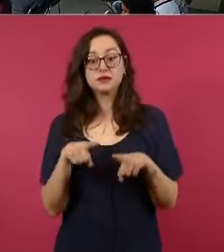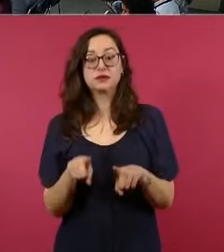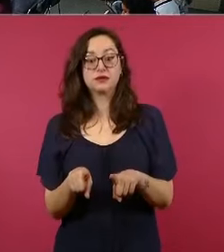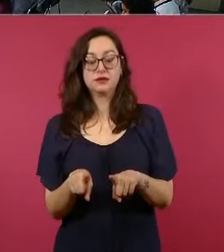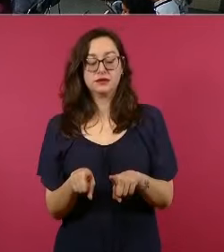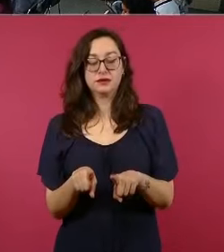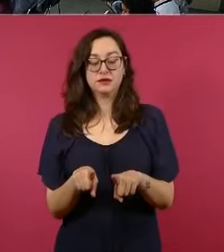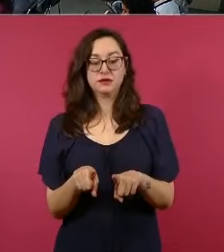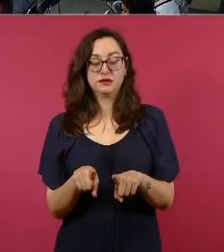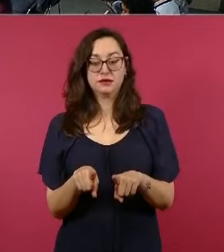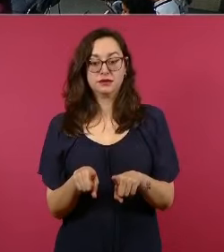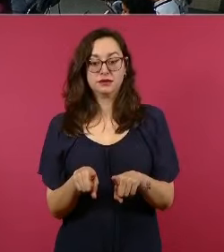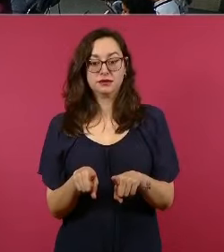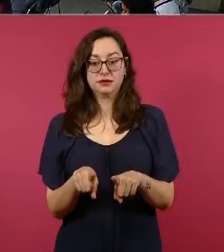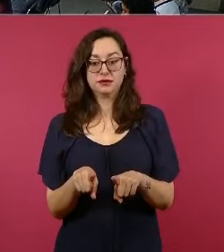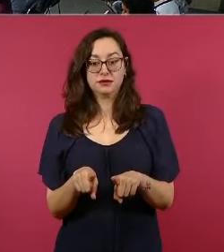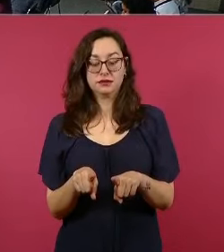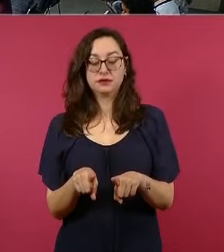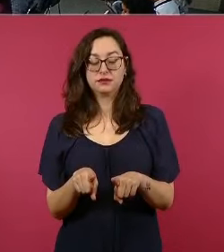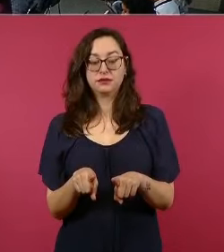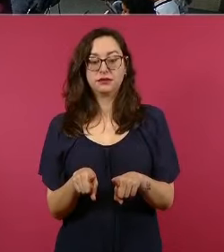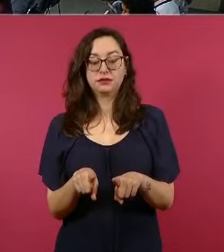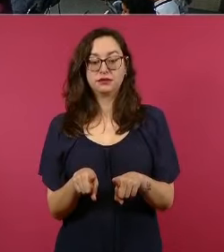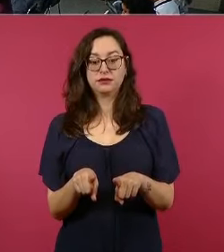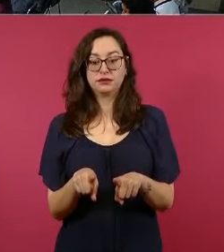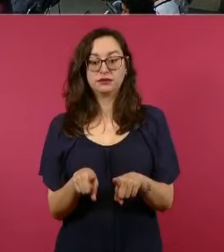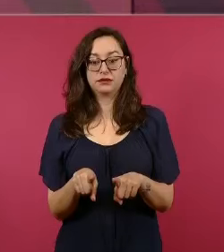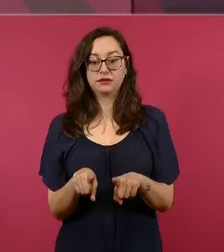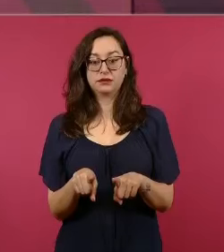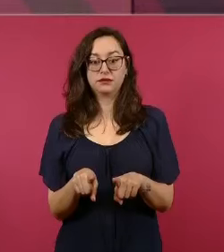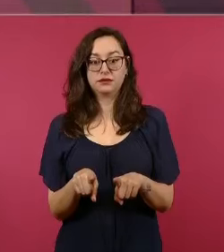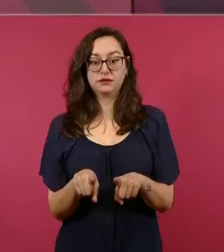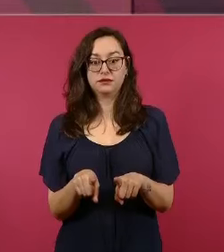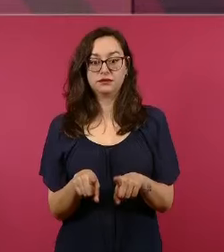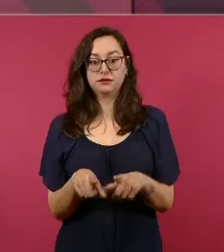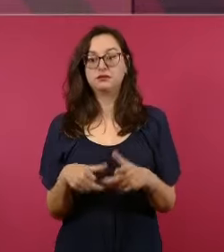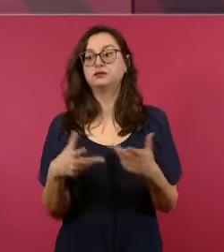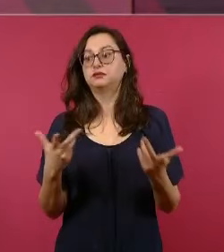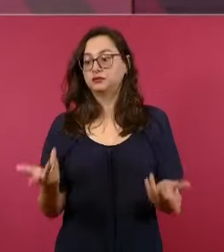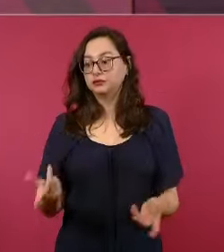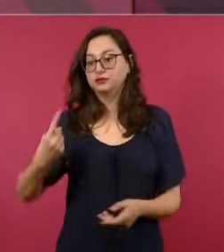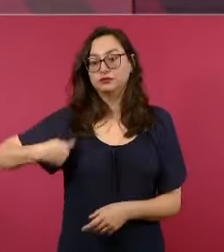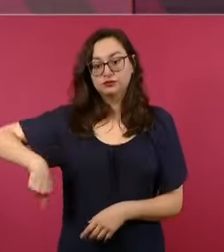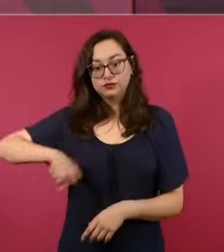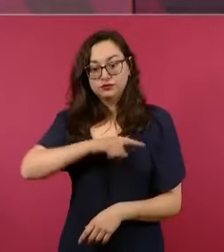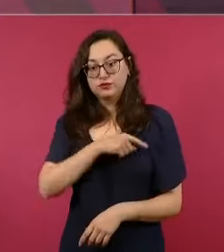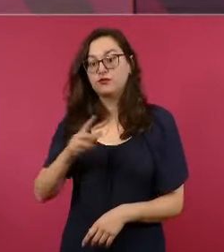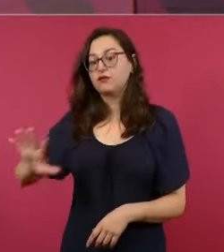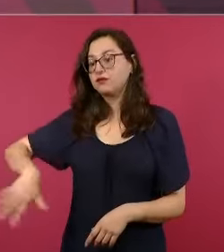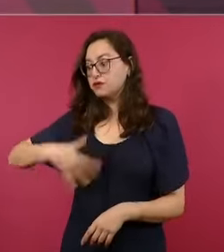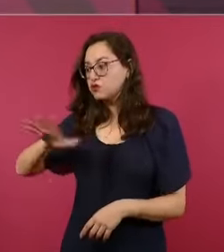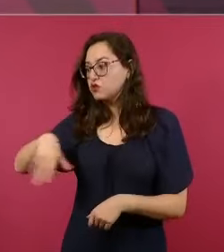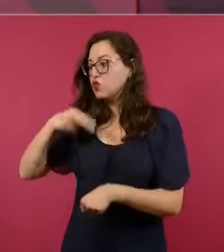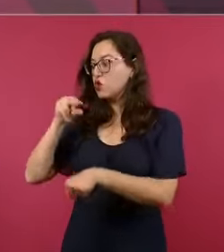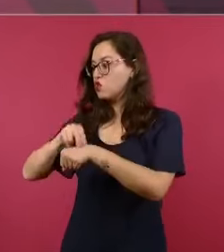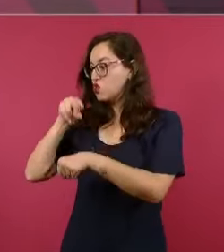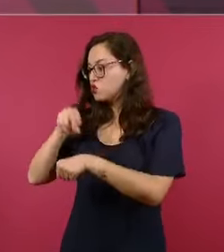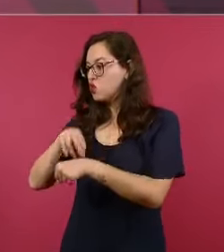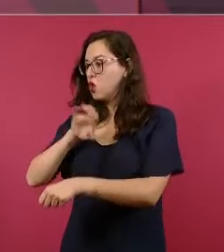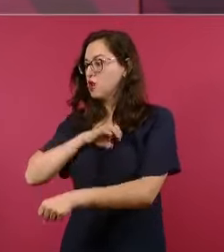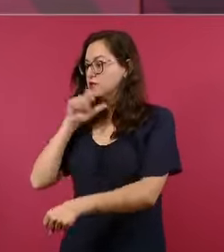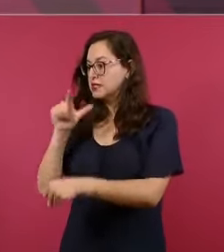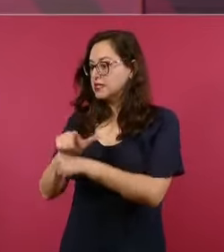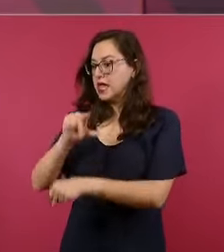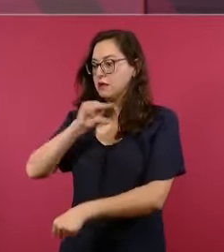está pues consiguiendo a los médicos a los especialistas las